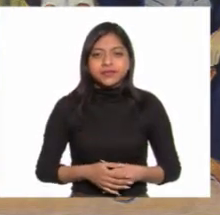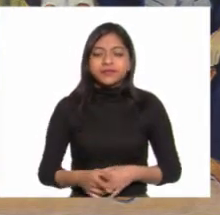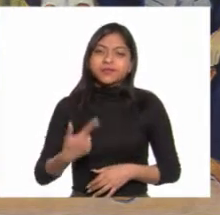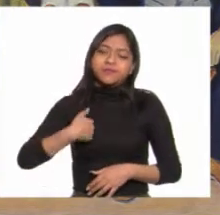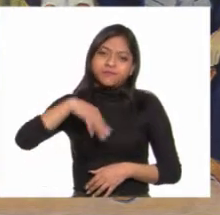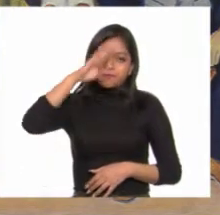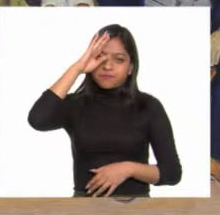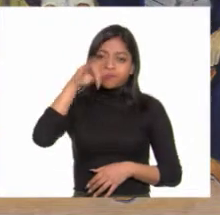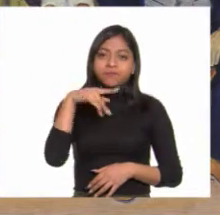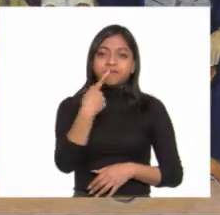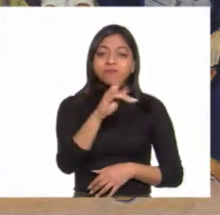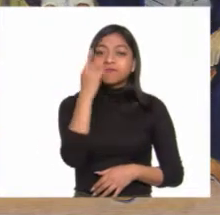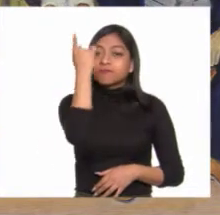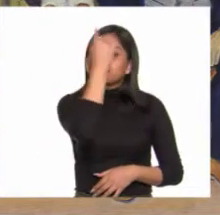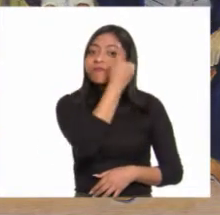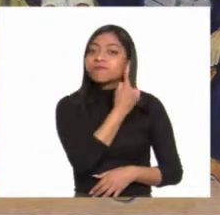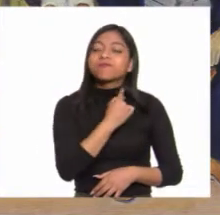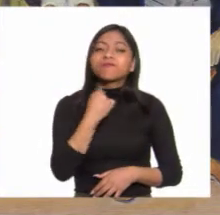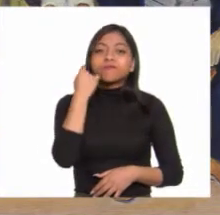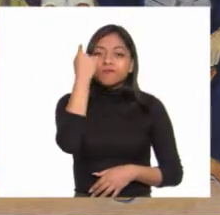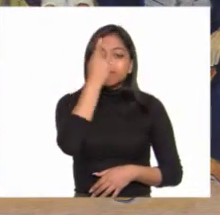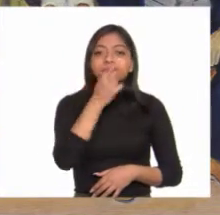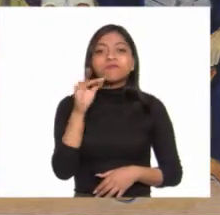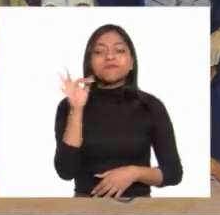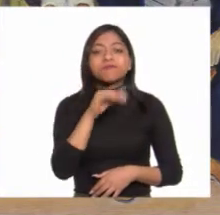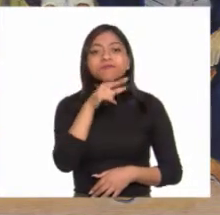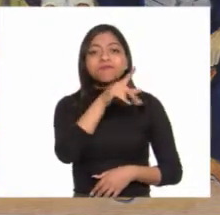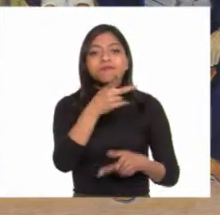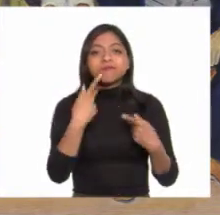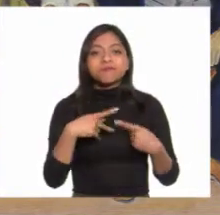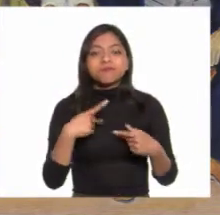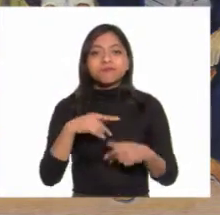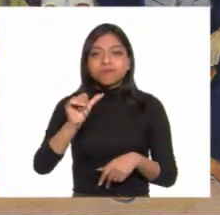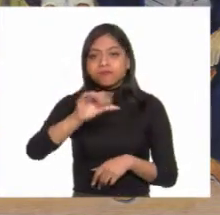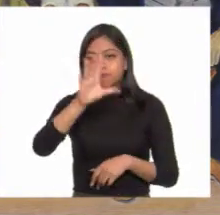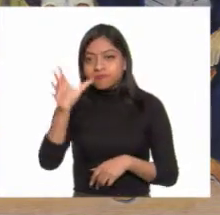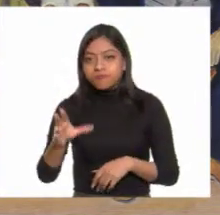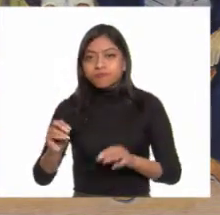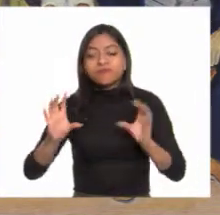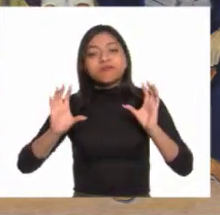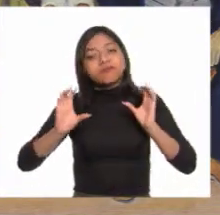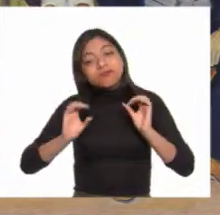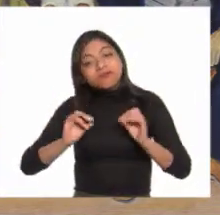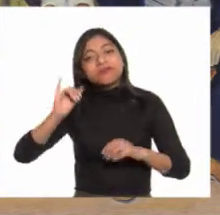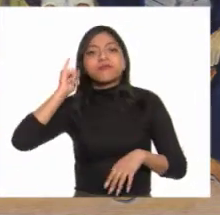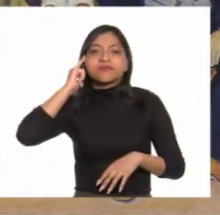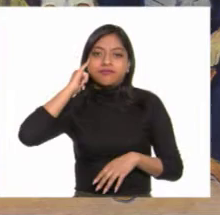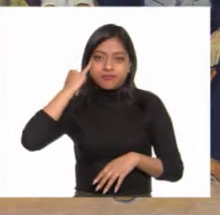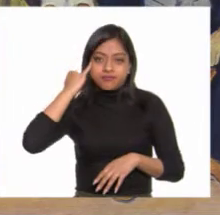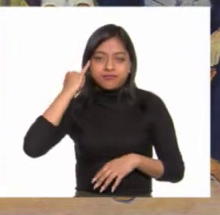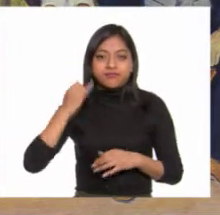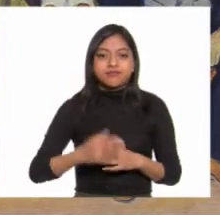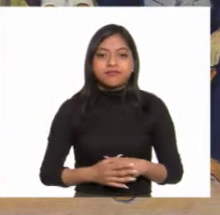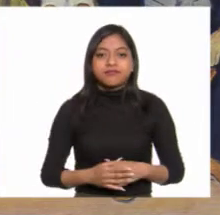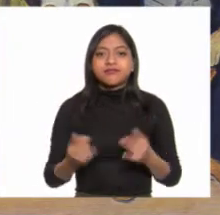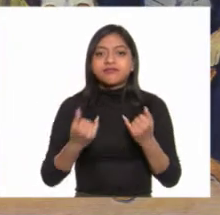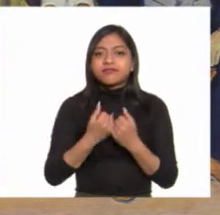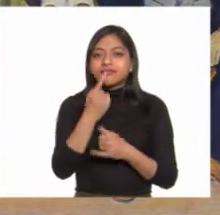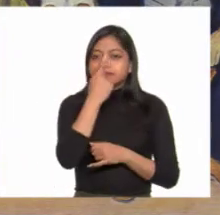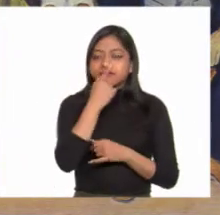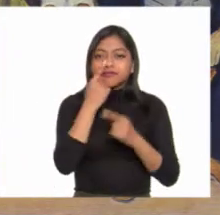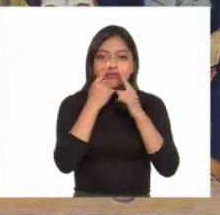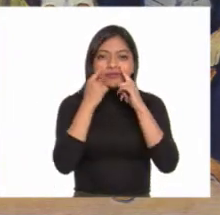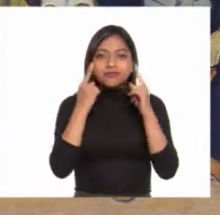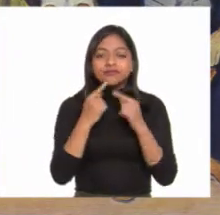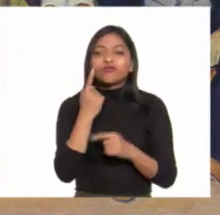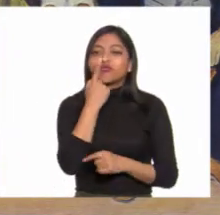Pienso que por los rasgos de su cara podría ser una persona afrodescendiente o indígena inclusive. Tiene nariz ancha y